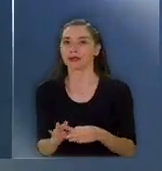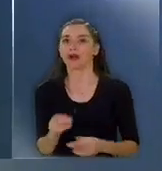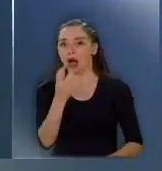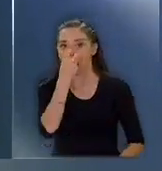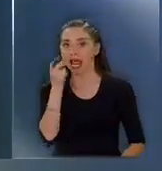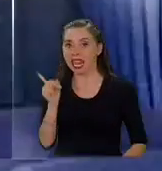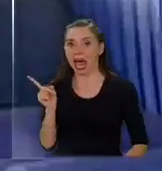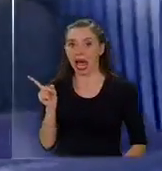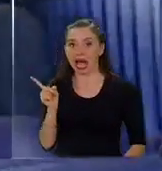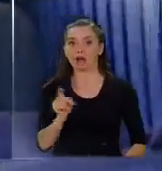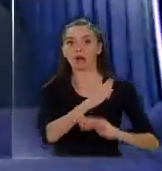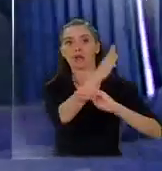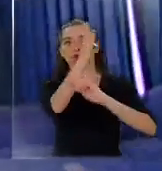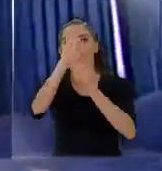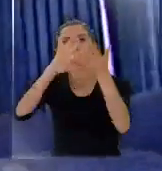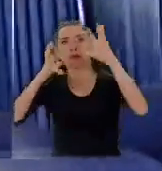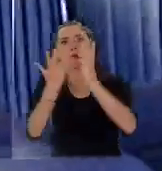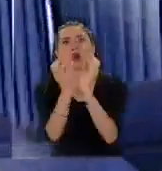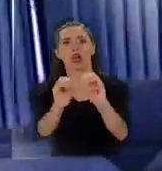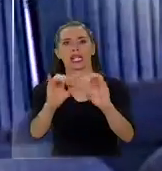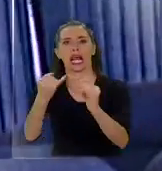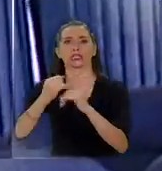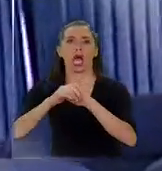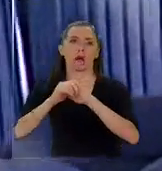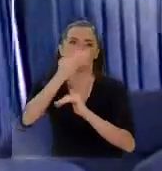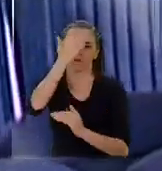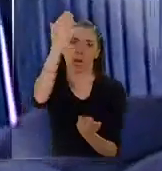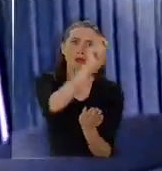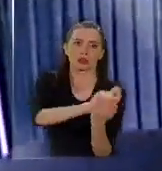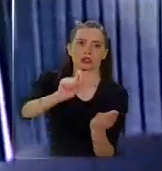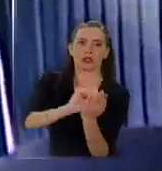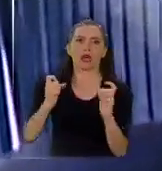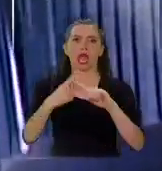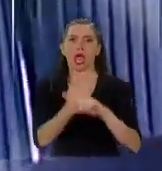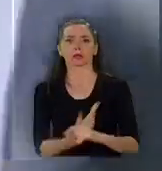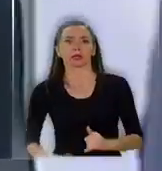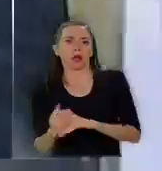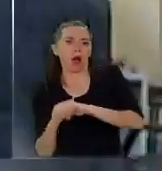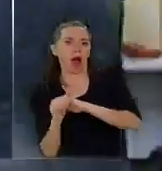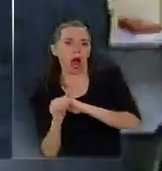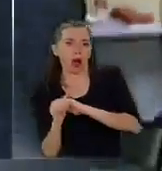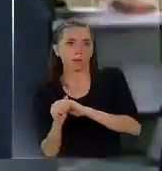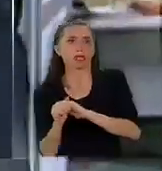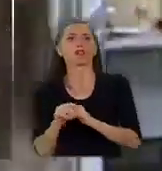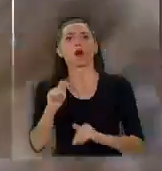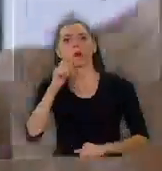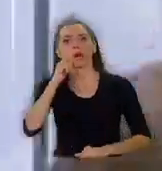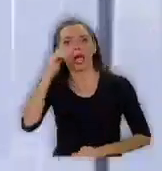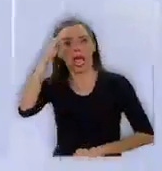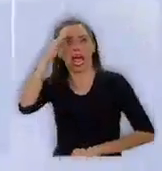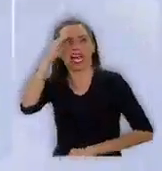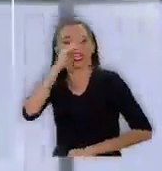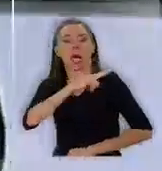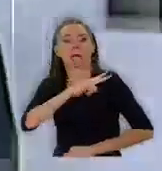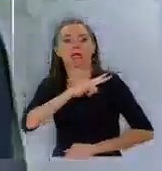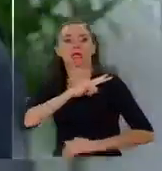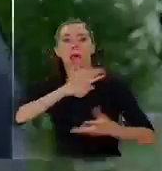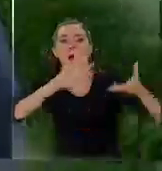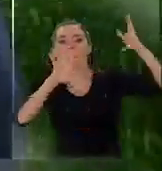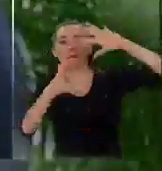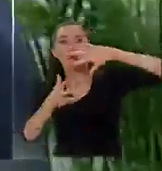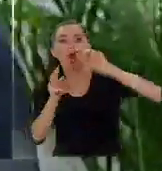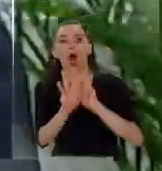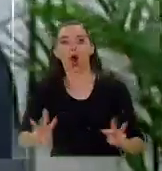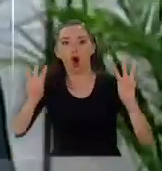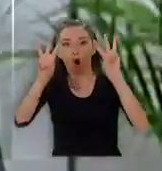dando cátedras por el mundo, amigo de célebres escritores y exmandatarios, capitán planeta de la ONU, que ya el 2009 coqueteó con